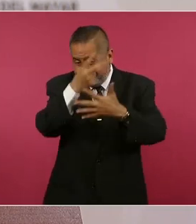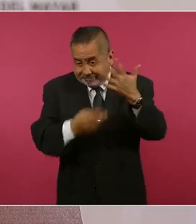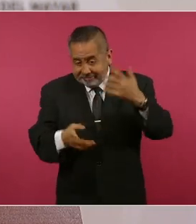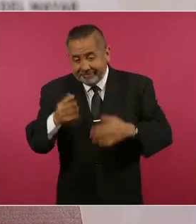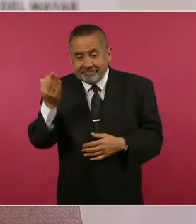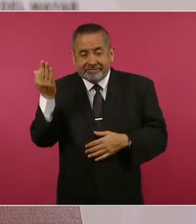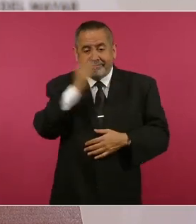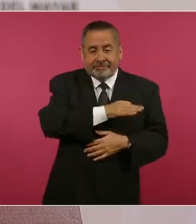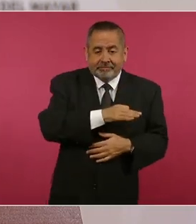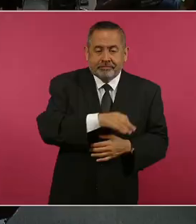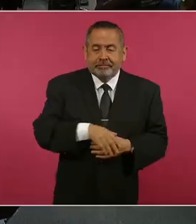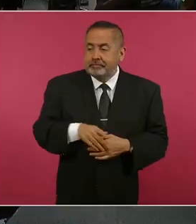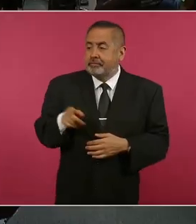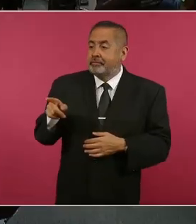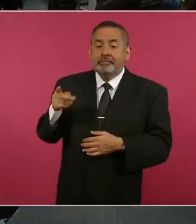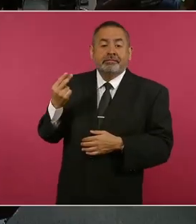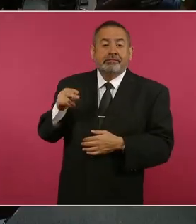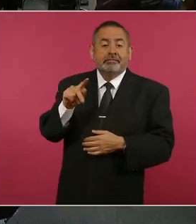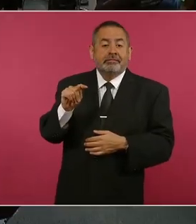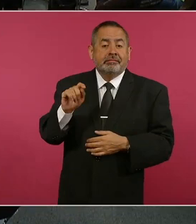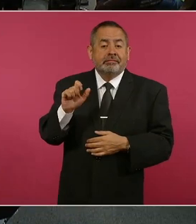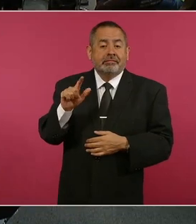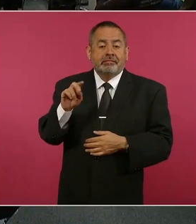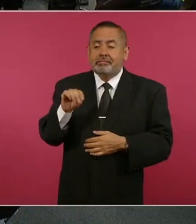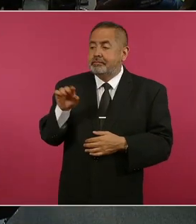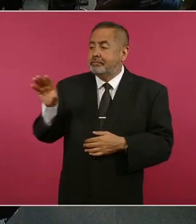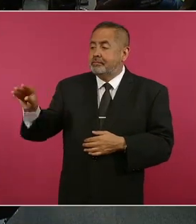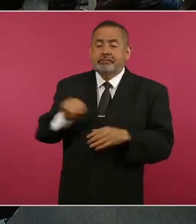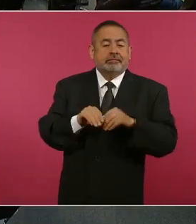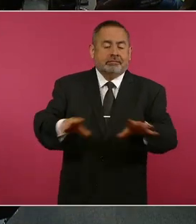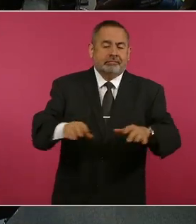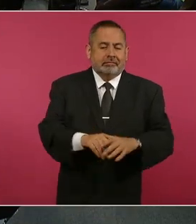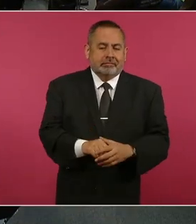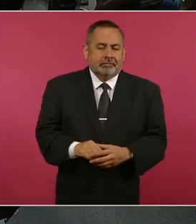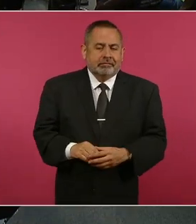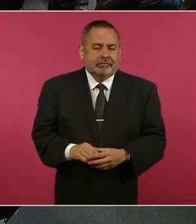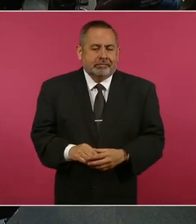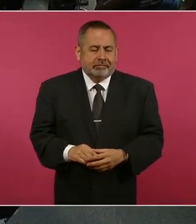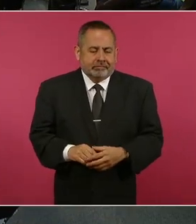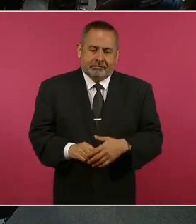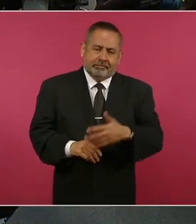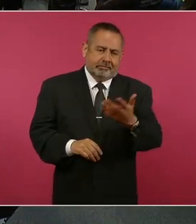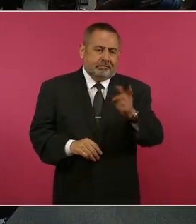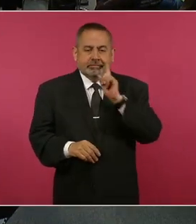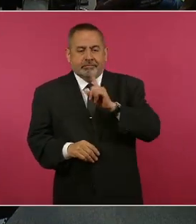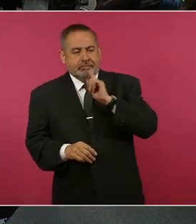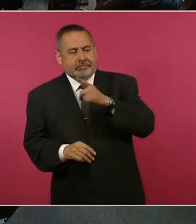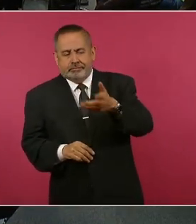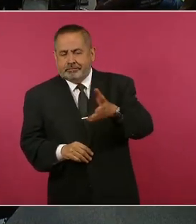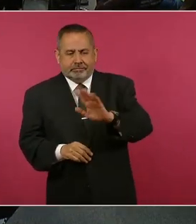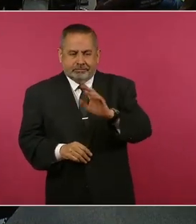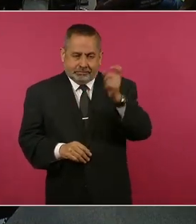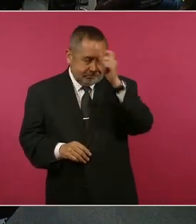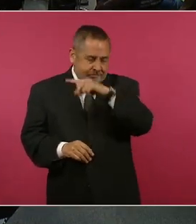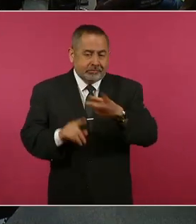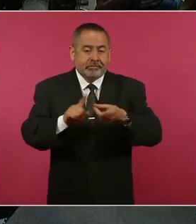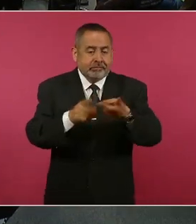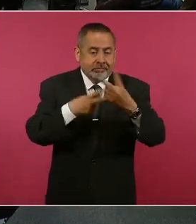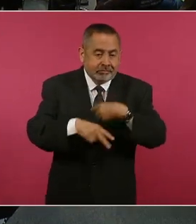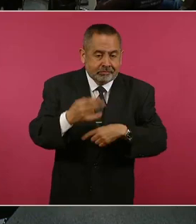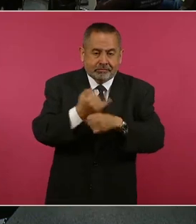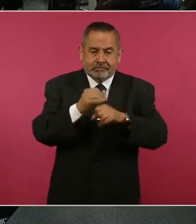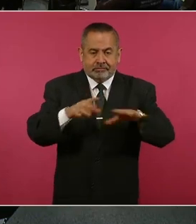¿Y usaron a Telemundo? Pues estamos en una época muy difícil cuando hay que verdaderamente verificar de dónde viene la